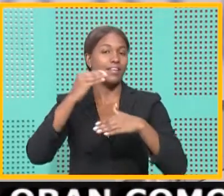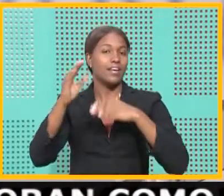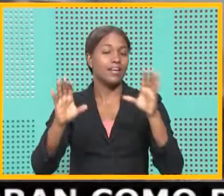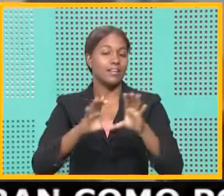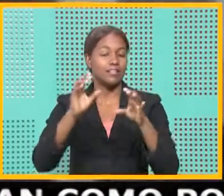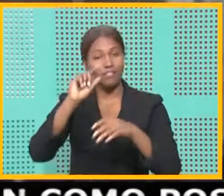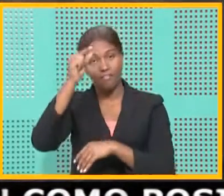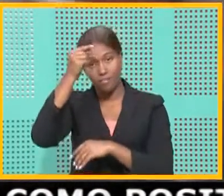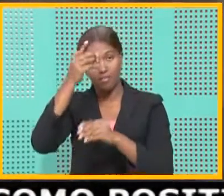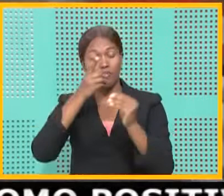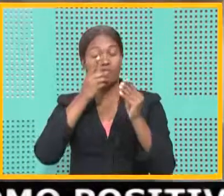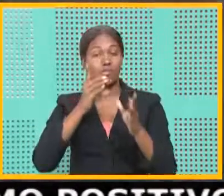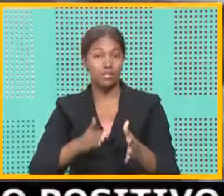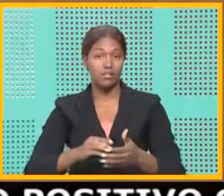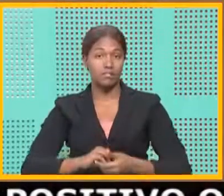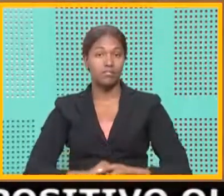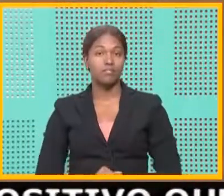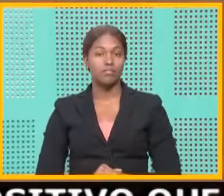Estado Dominicano.